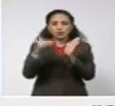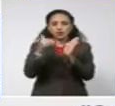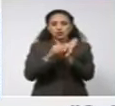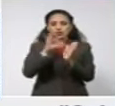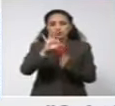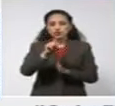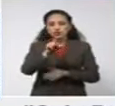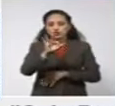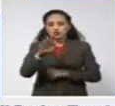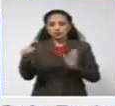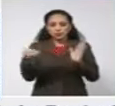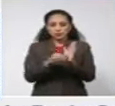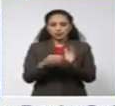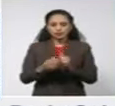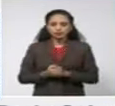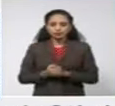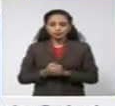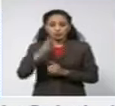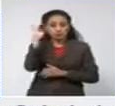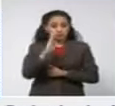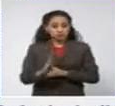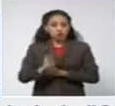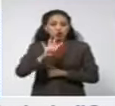5.818.000, Brasil con